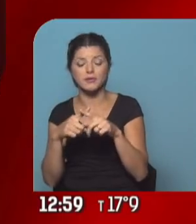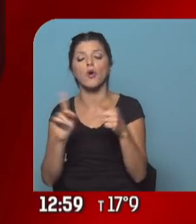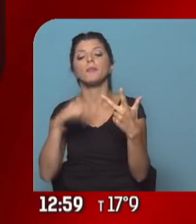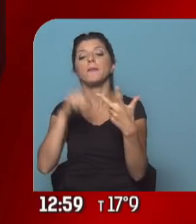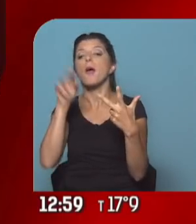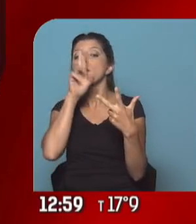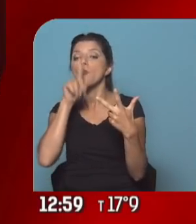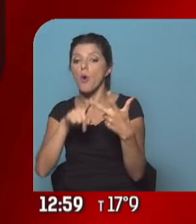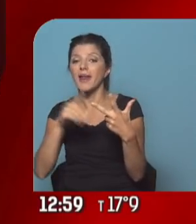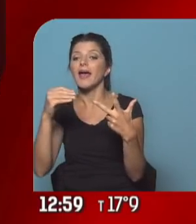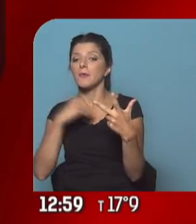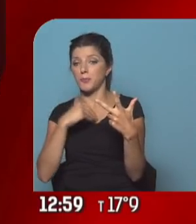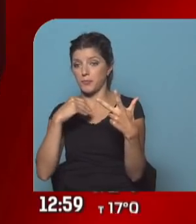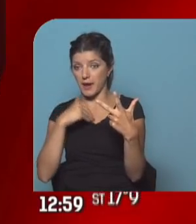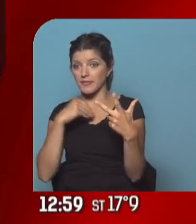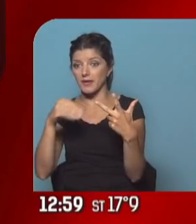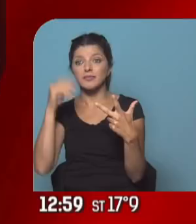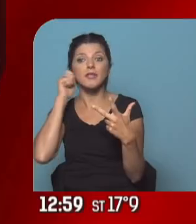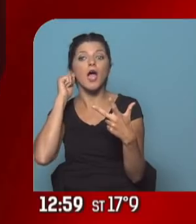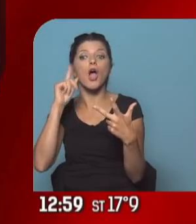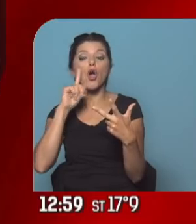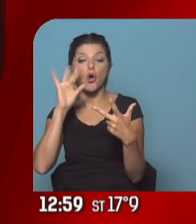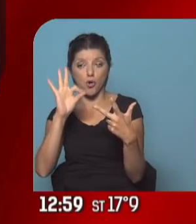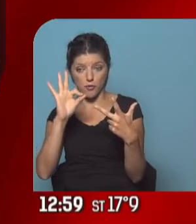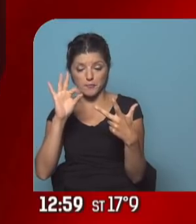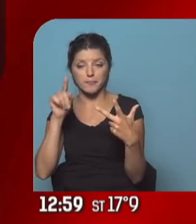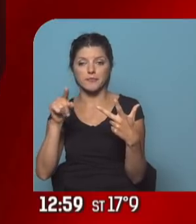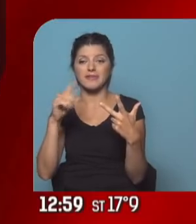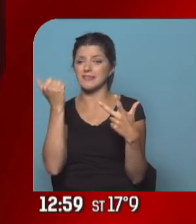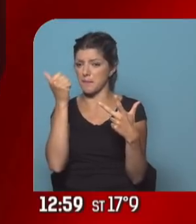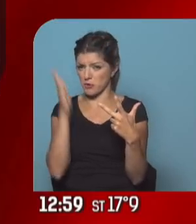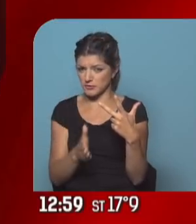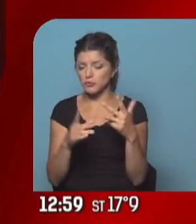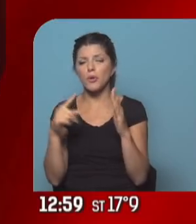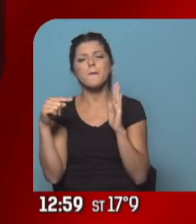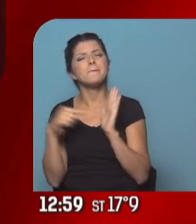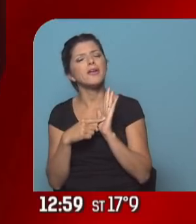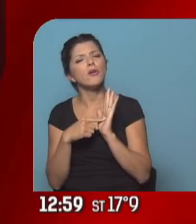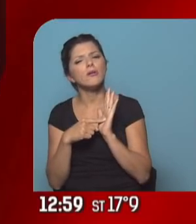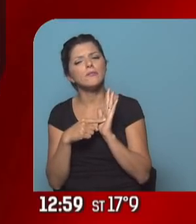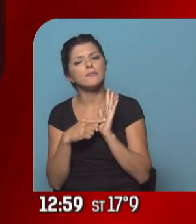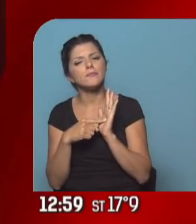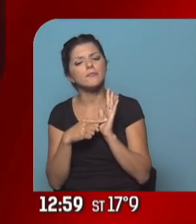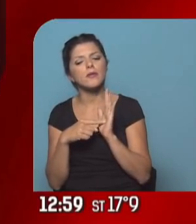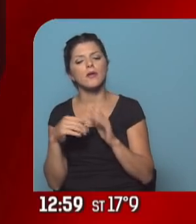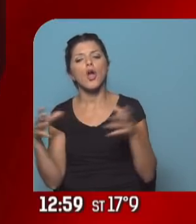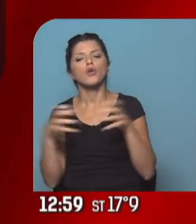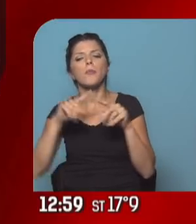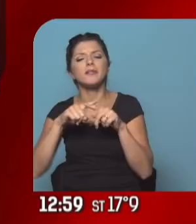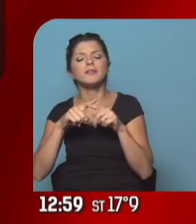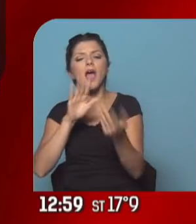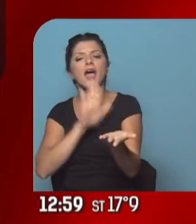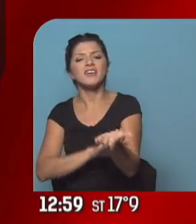la Democracia Cristiana es Carolina Goic, con un 6%, pero hay un surgimiento de esta fuerza de izquierda que tiene